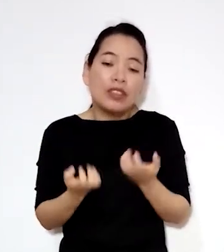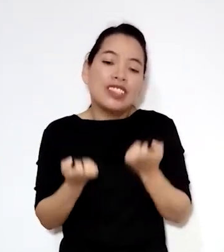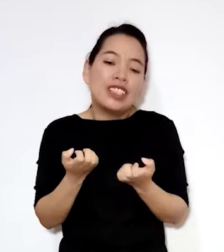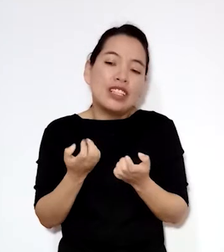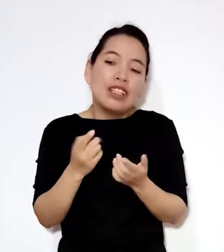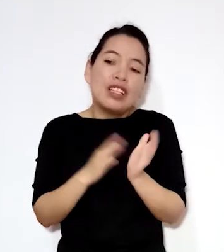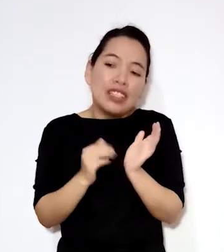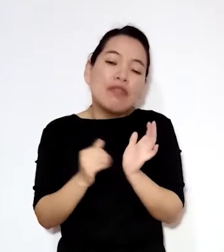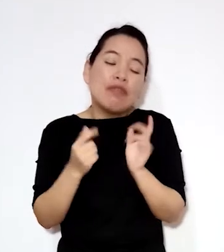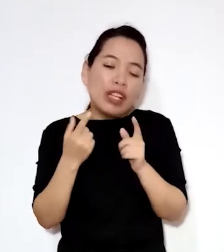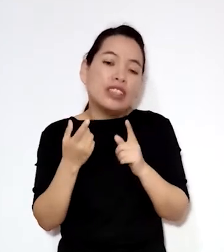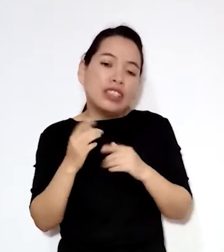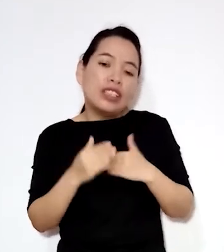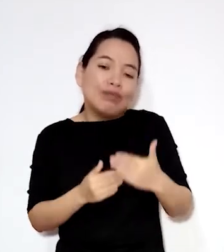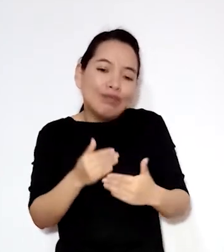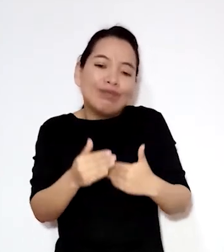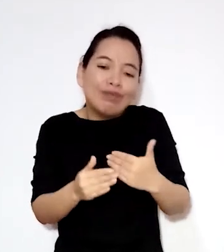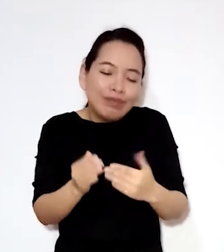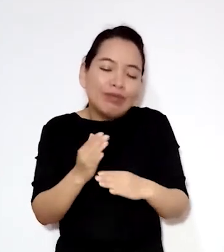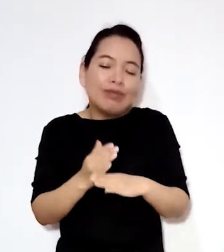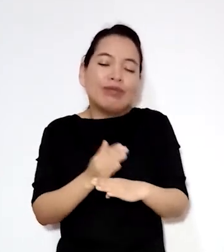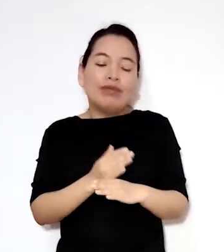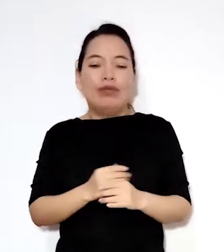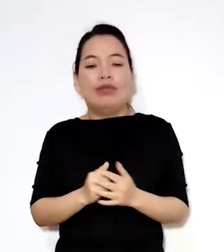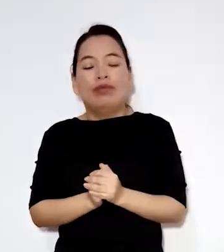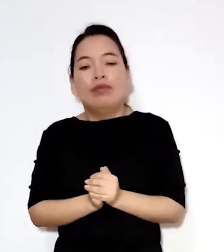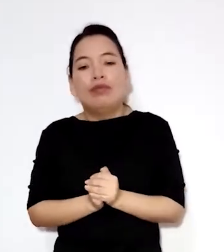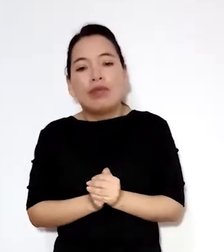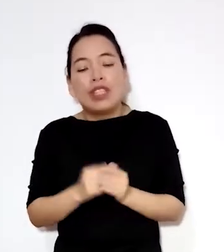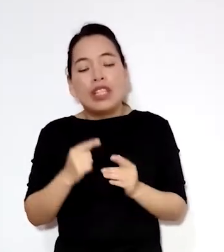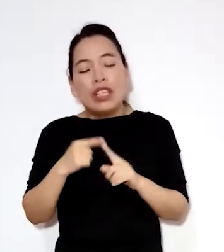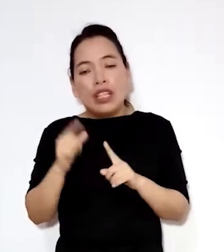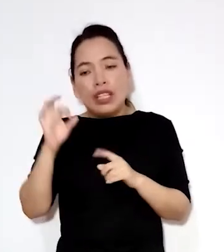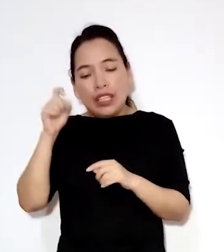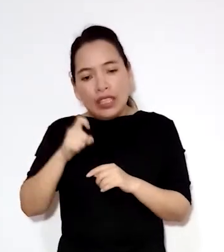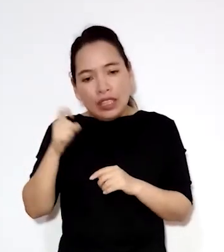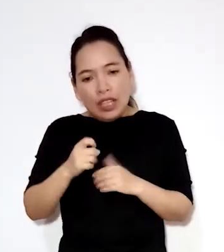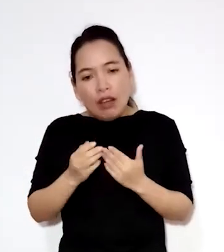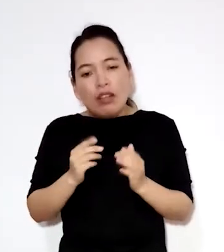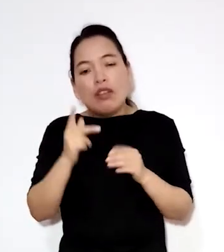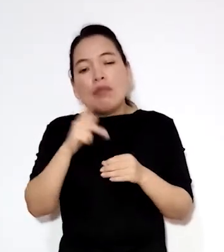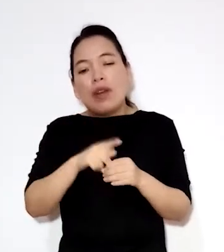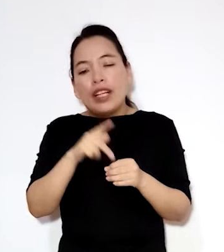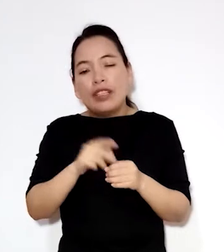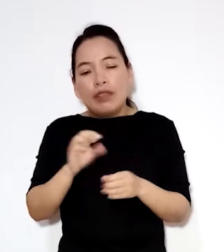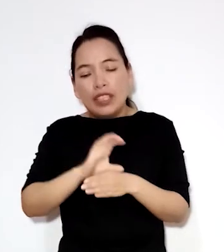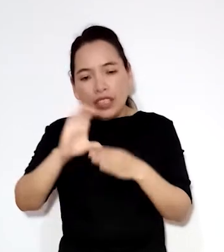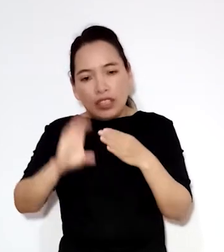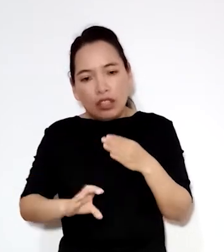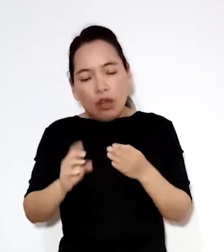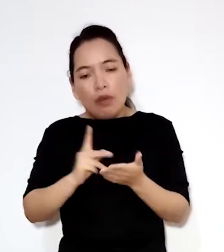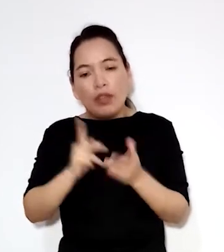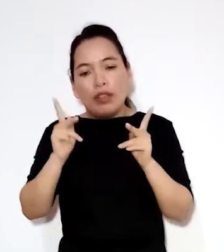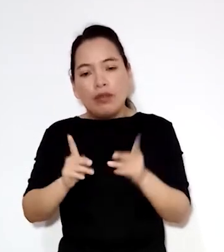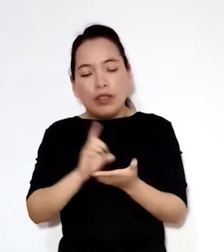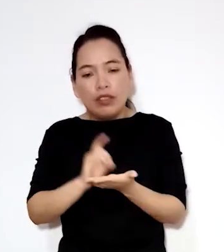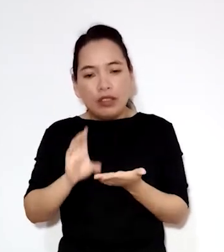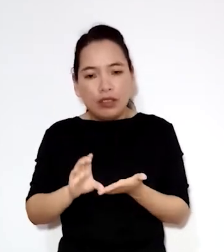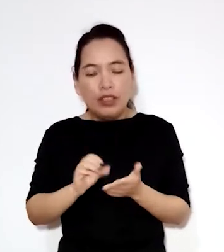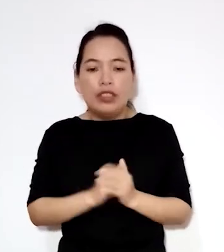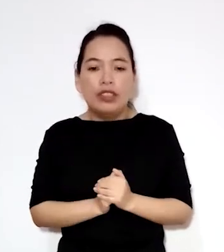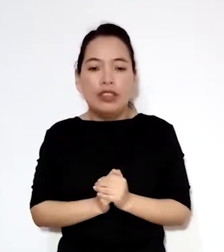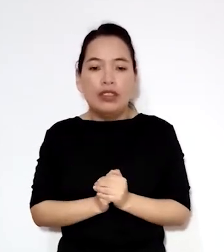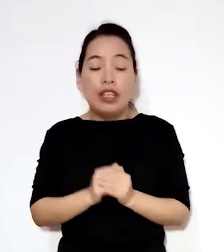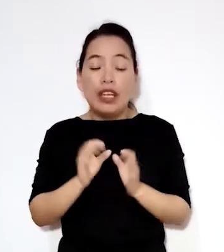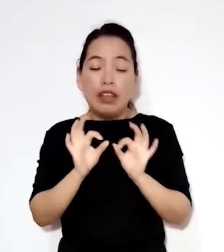mucha poca capacidad de influencia sobre la formación e implementación de las políticas. Entonces, más una vez, es un